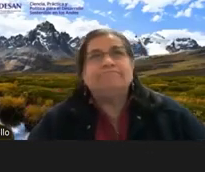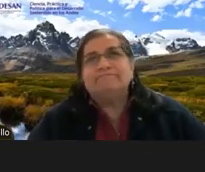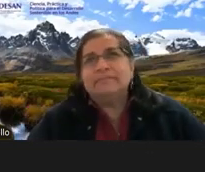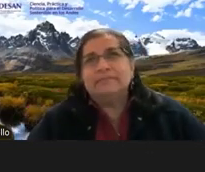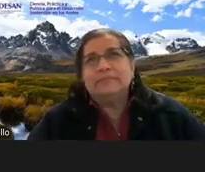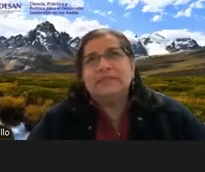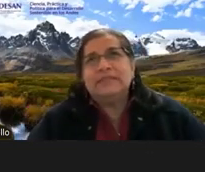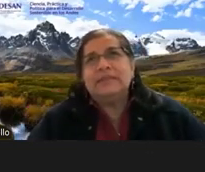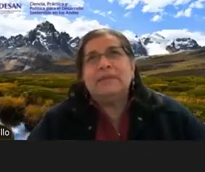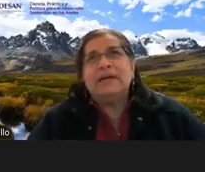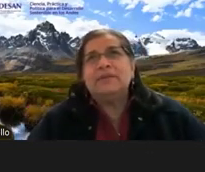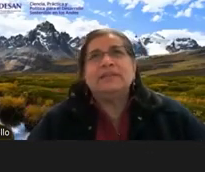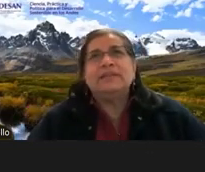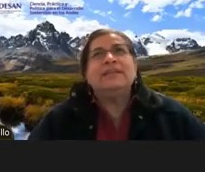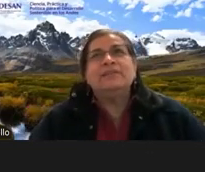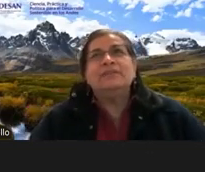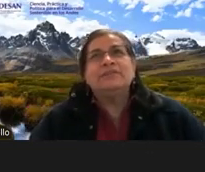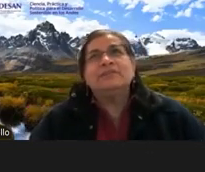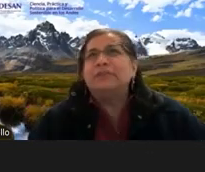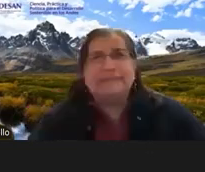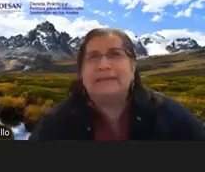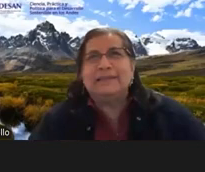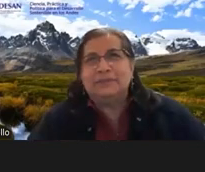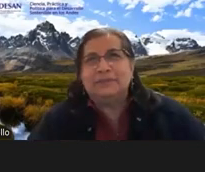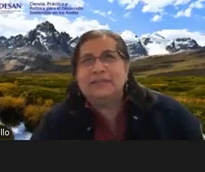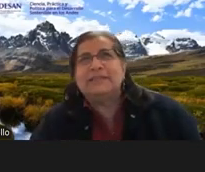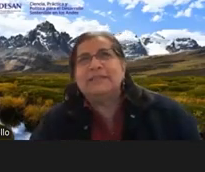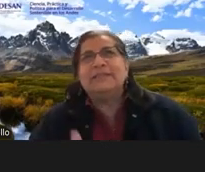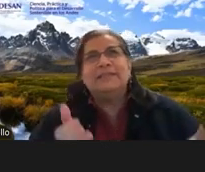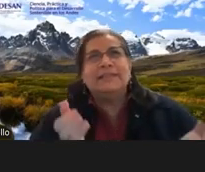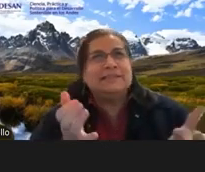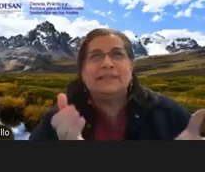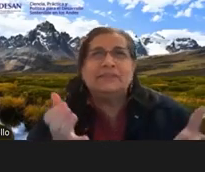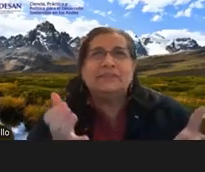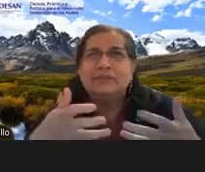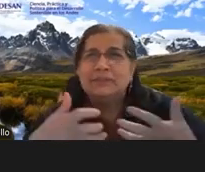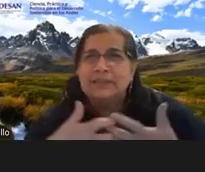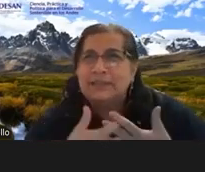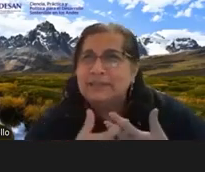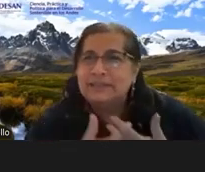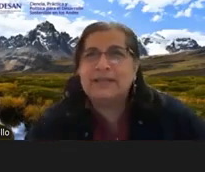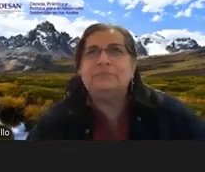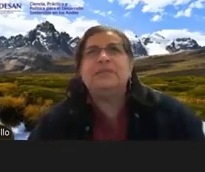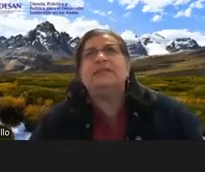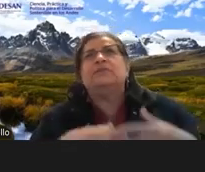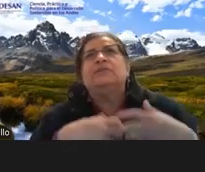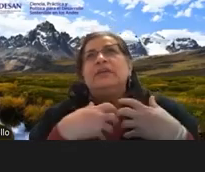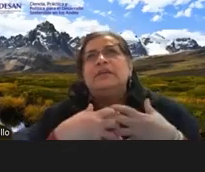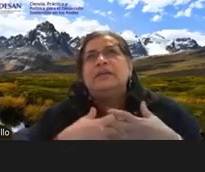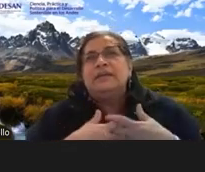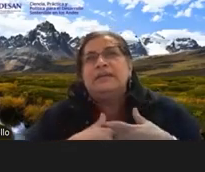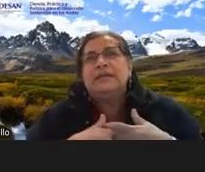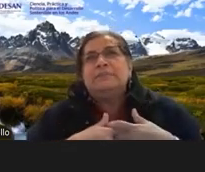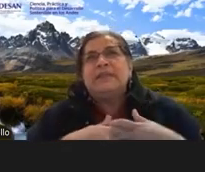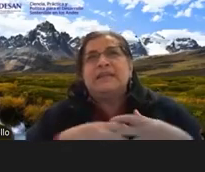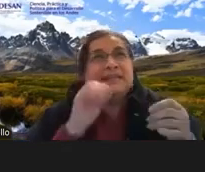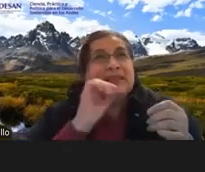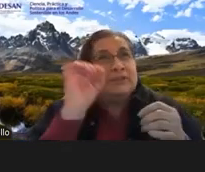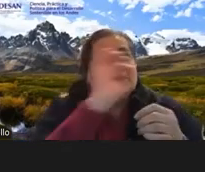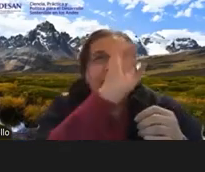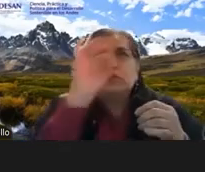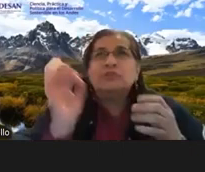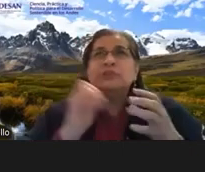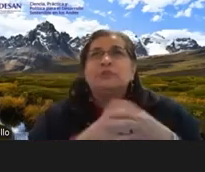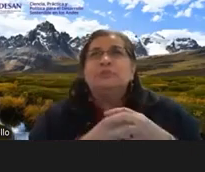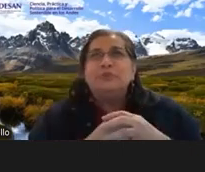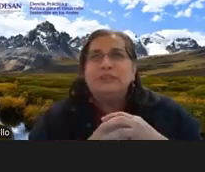y mi llamado a seguirnos conectando a seguir estando intercambiando a seguir